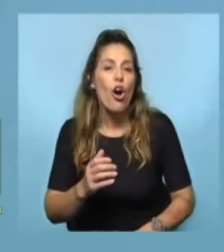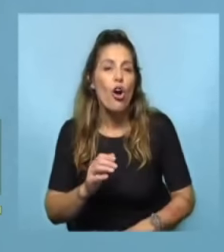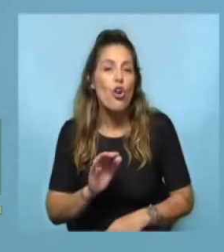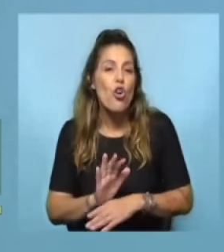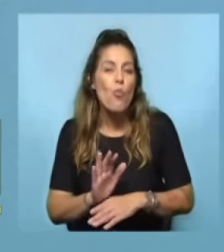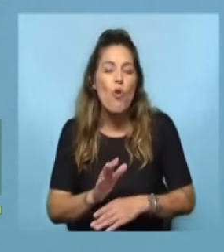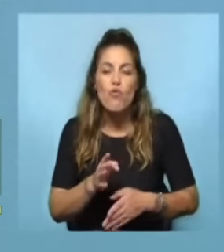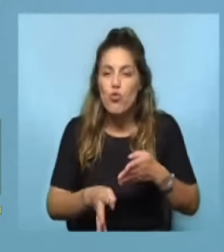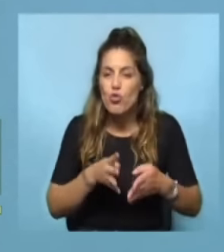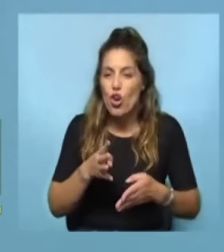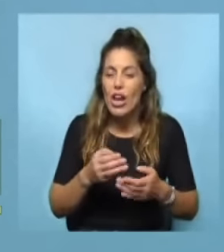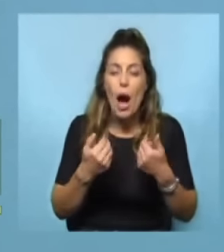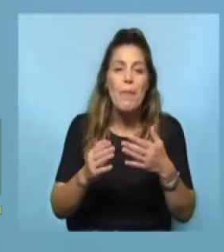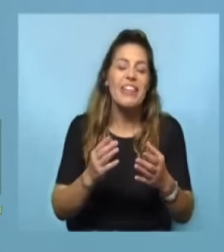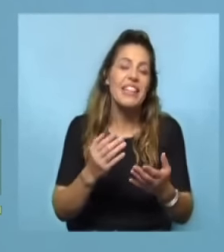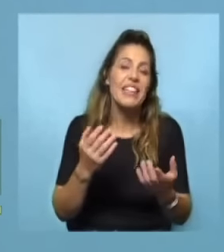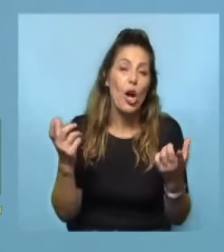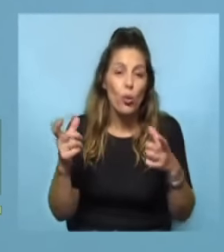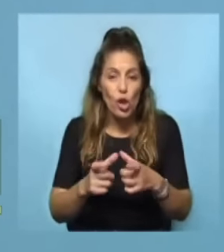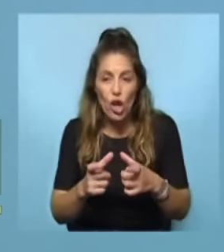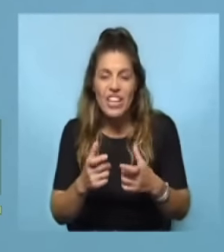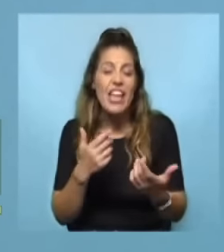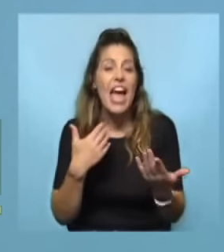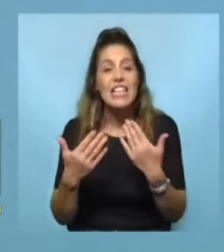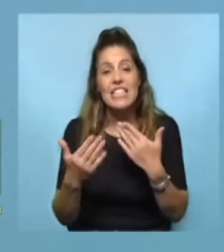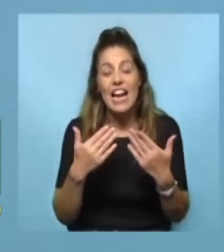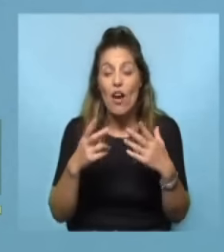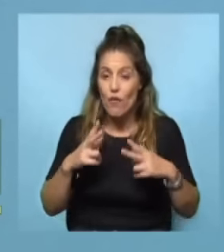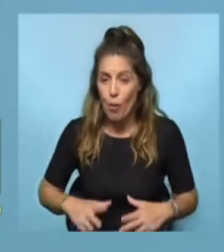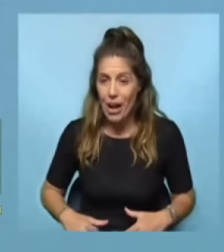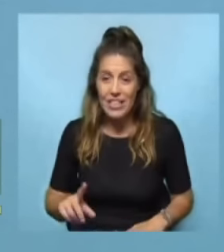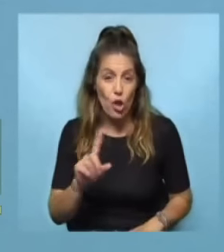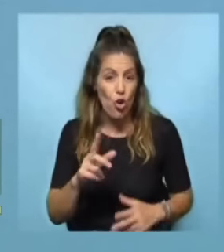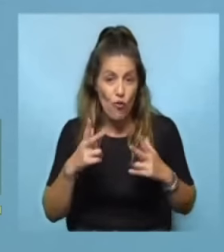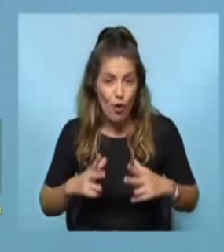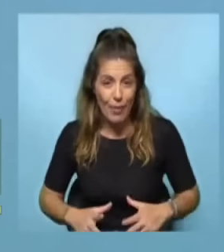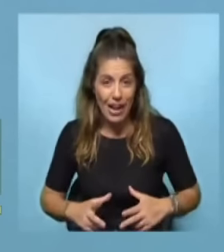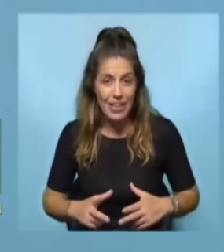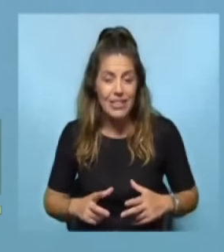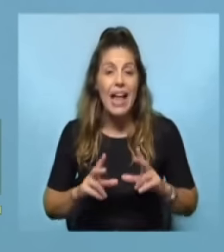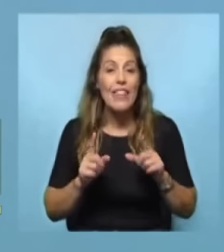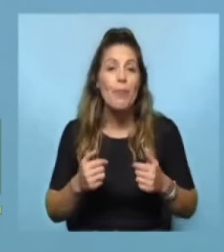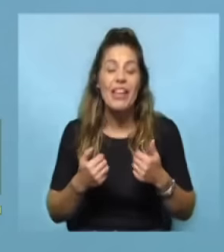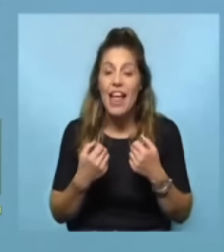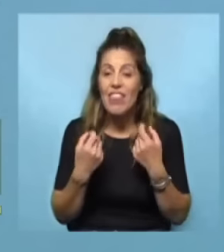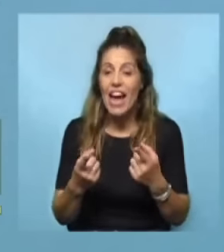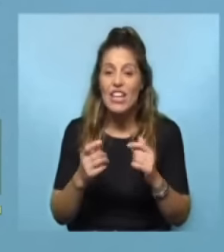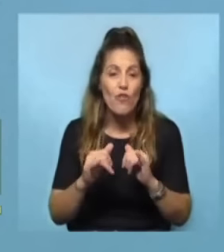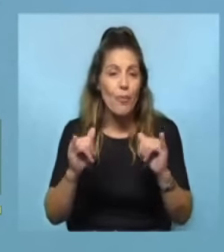reuniones charlas formales o informales a partir también de enviar información de generar estudios